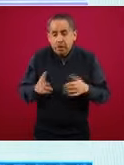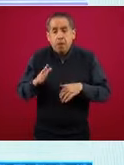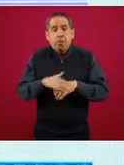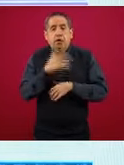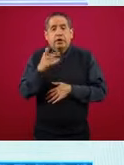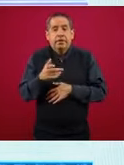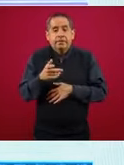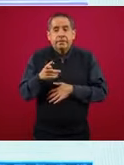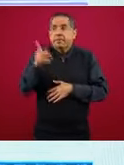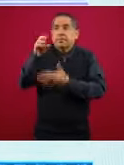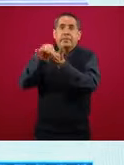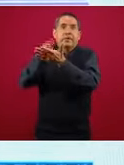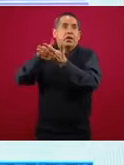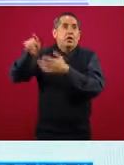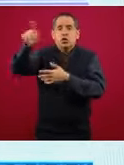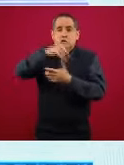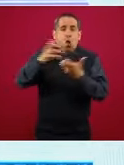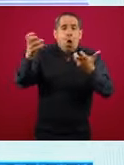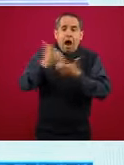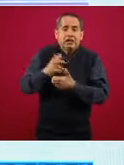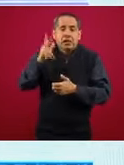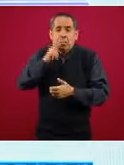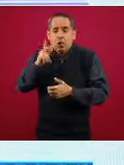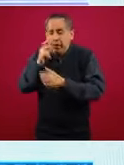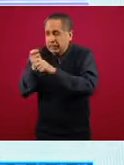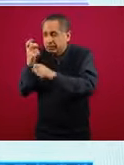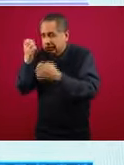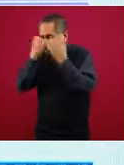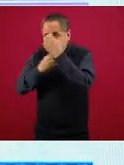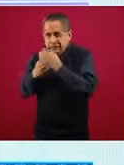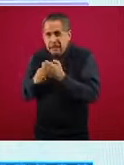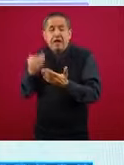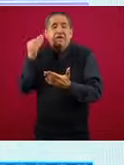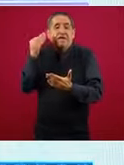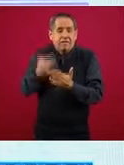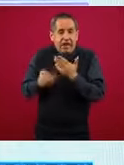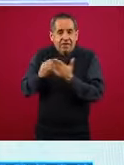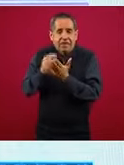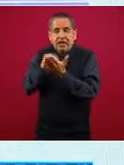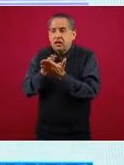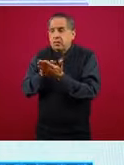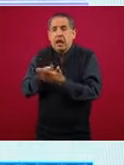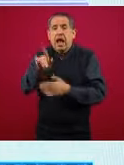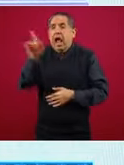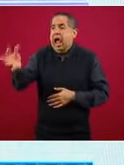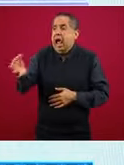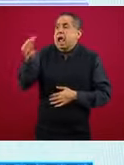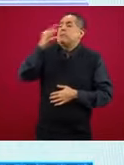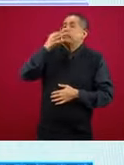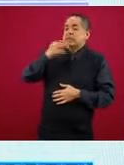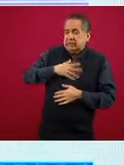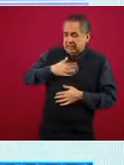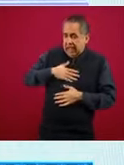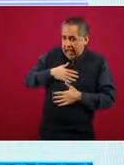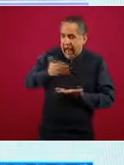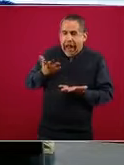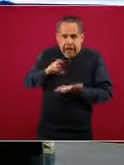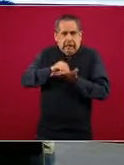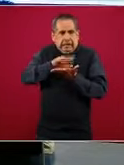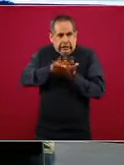porque no se terminan de hacer las pruebas, porque no se completa el proceso de notificación de las pruebas